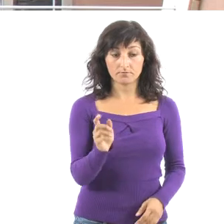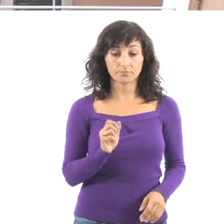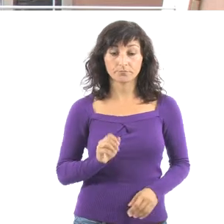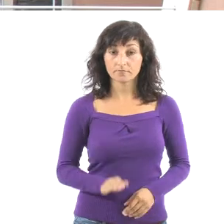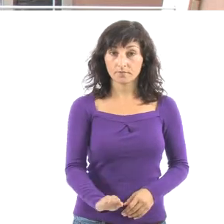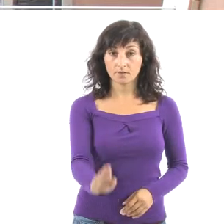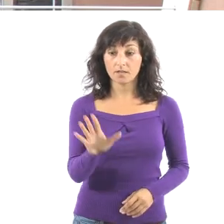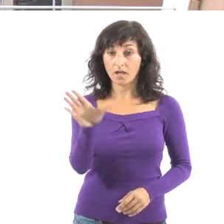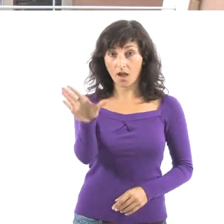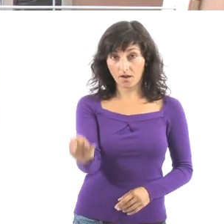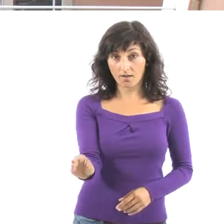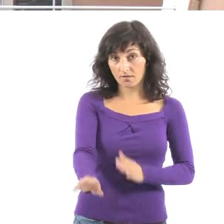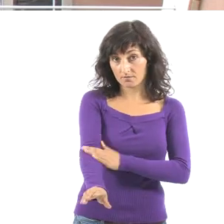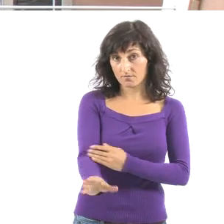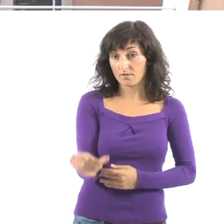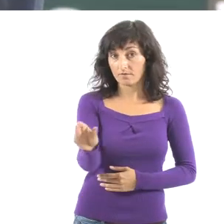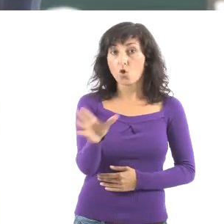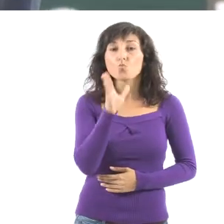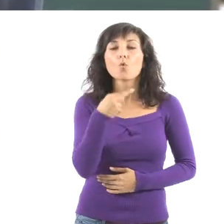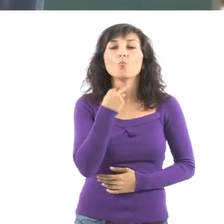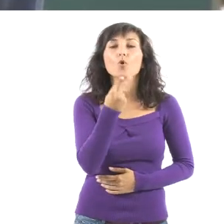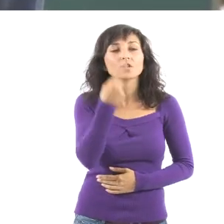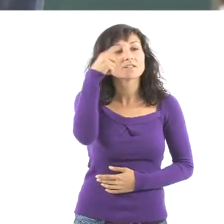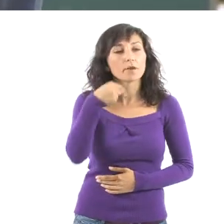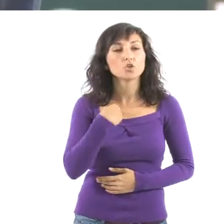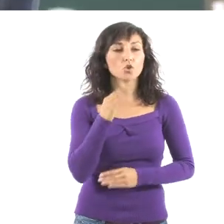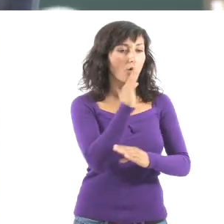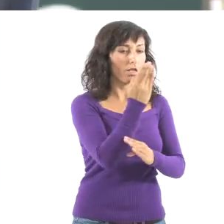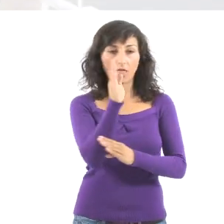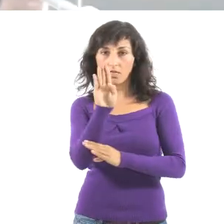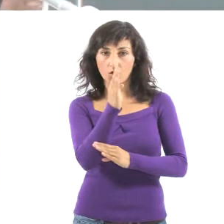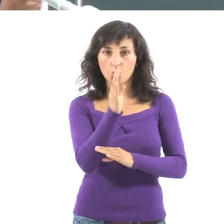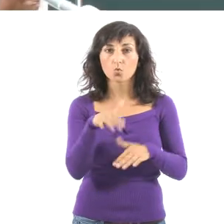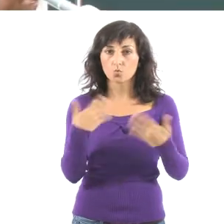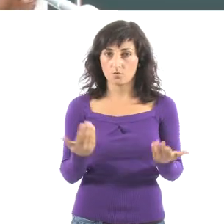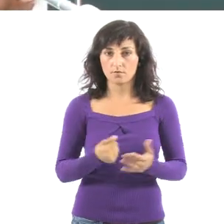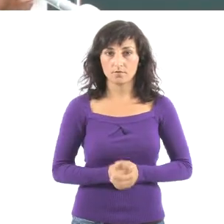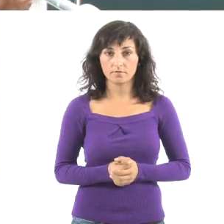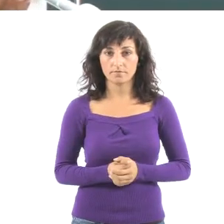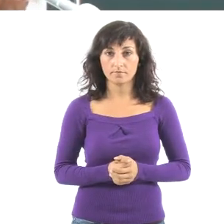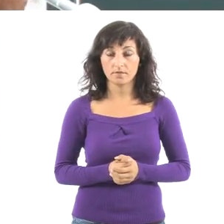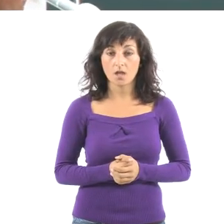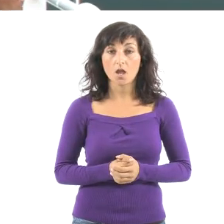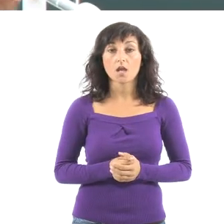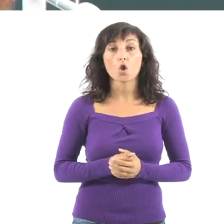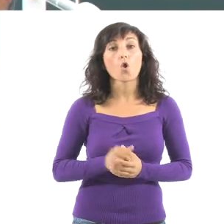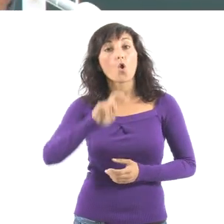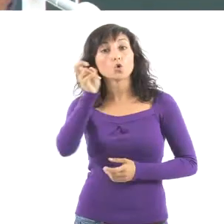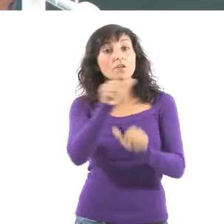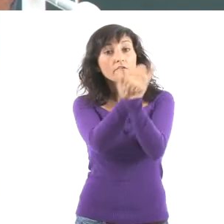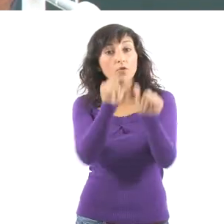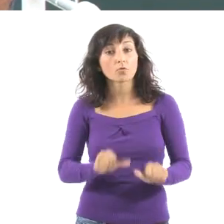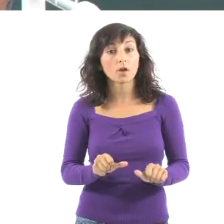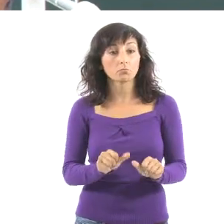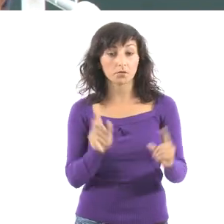agarrarse de mi brazo, precisamente porque mi voz indica cuáles son mis lados. La segunda manera es sencillamente acercarnos, una